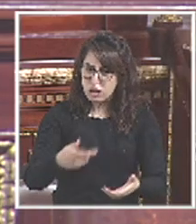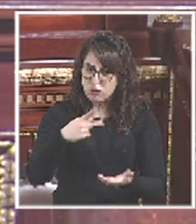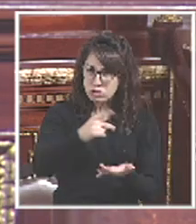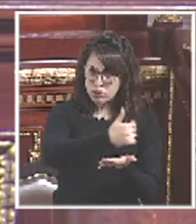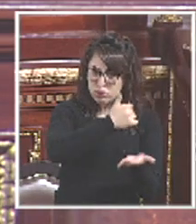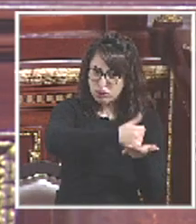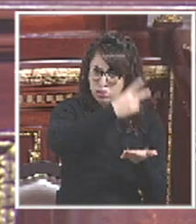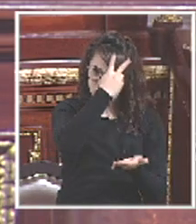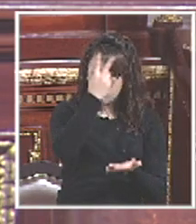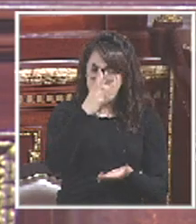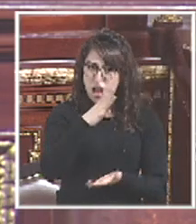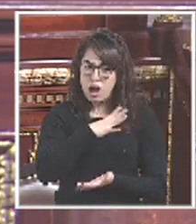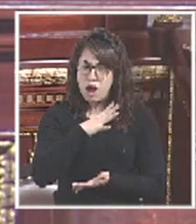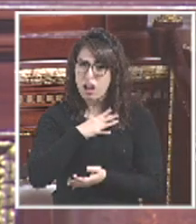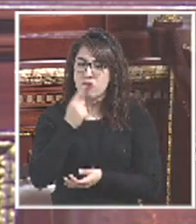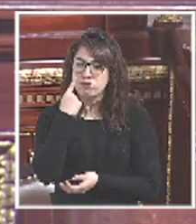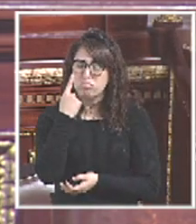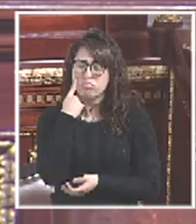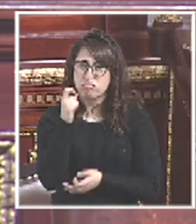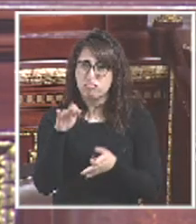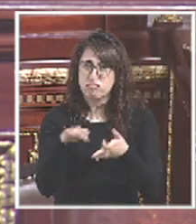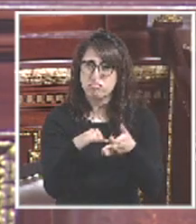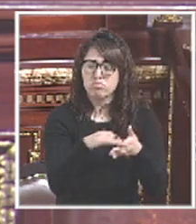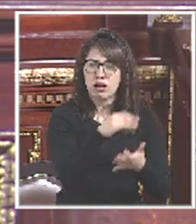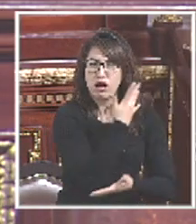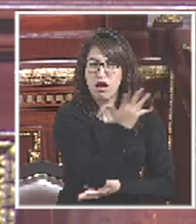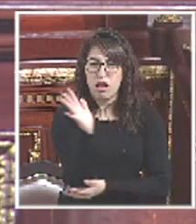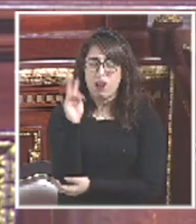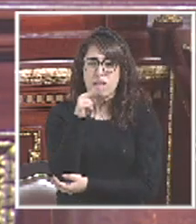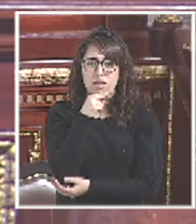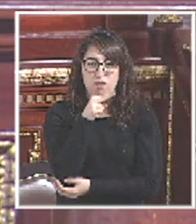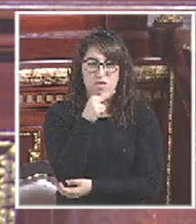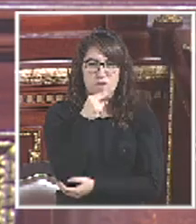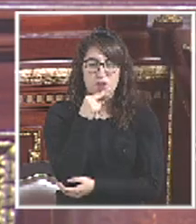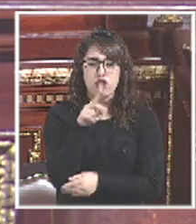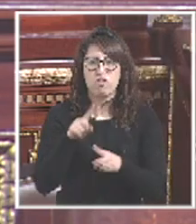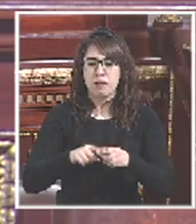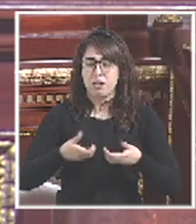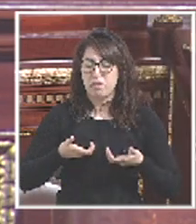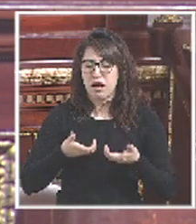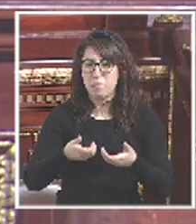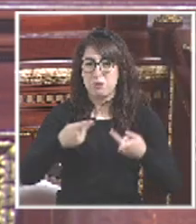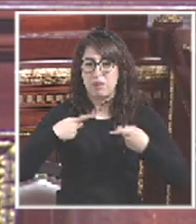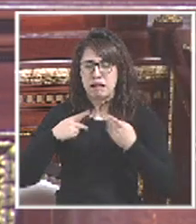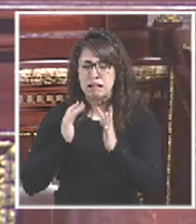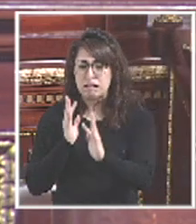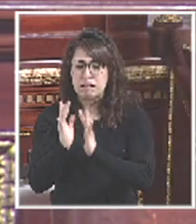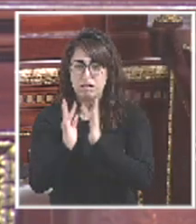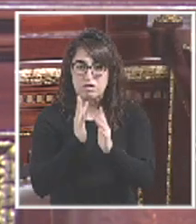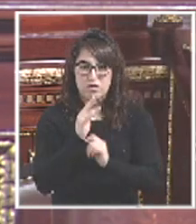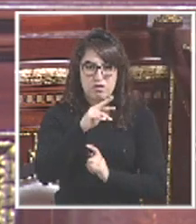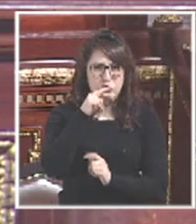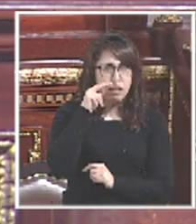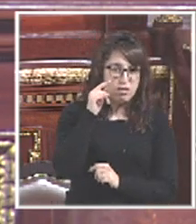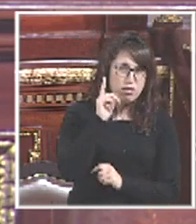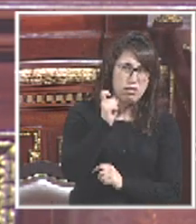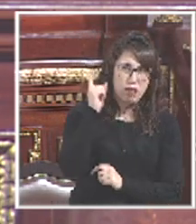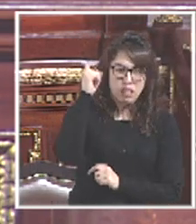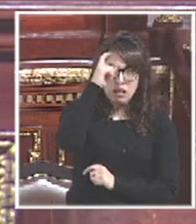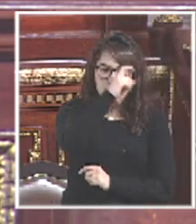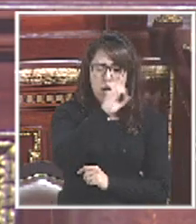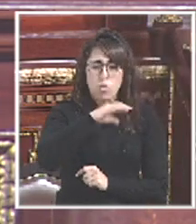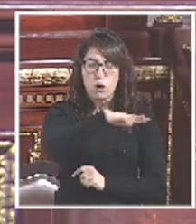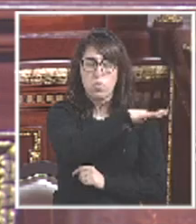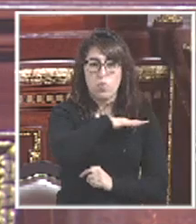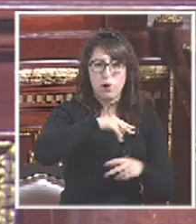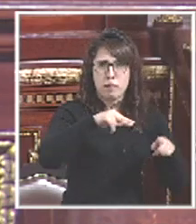árboles de Navidad entre los desperdicios, los cuales se localizan sobre banquetas, áreas verdes y avenidas principales. Es